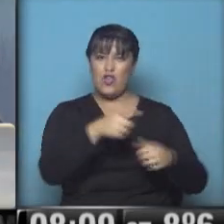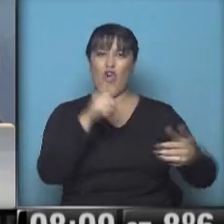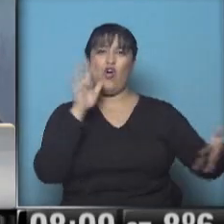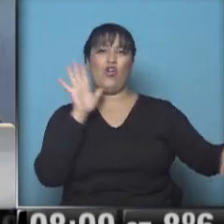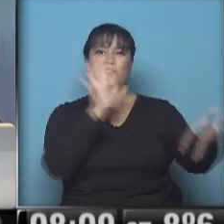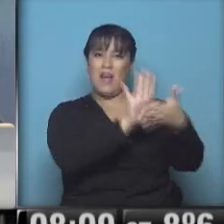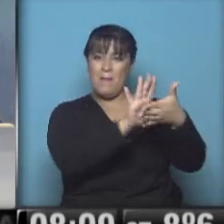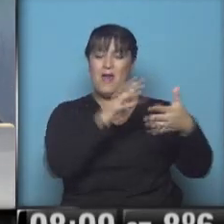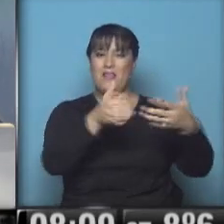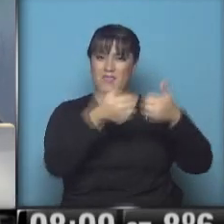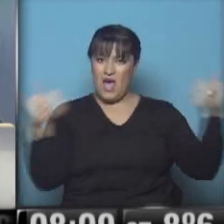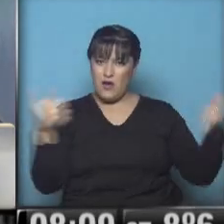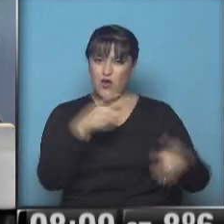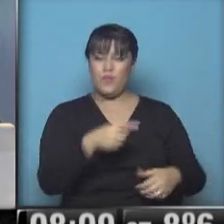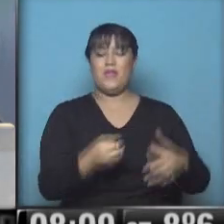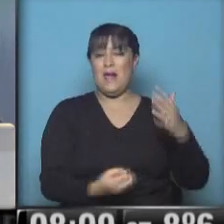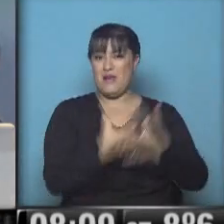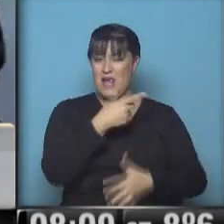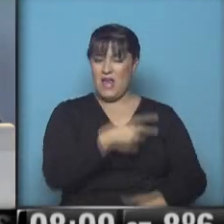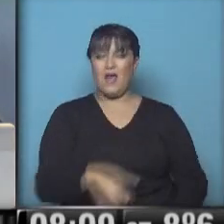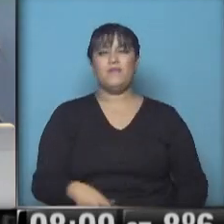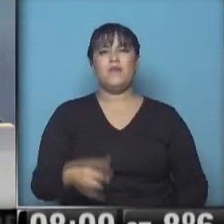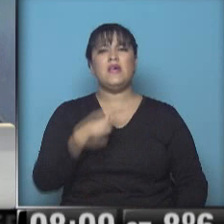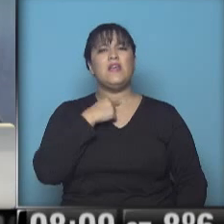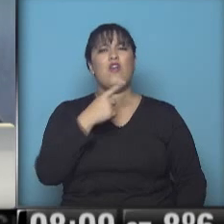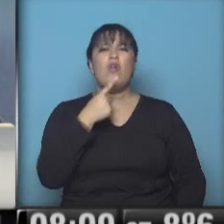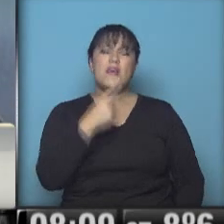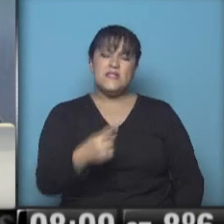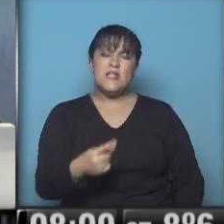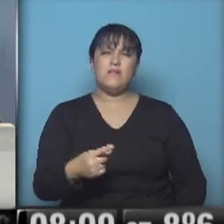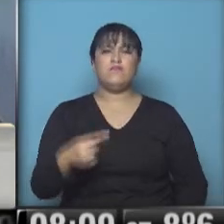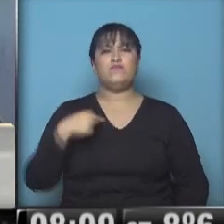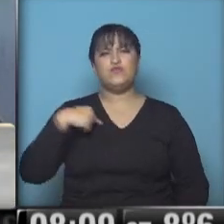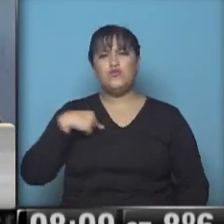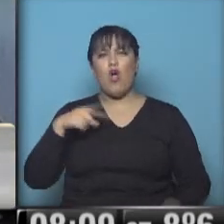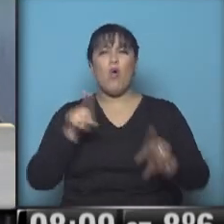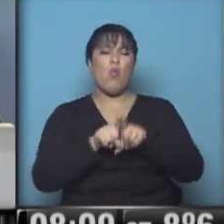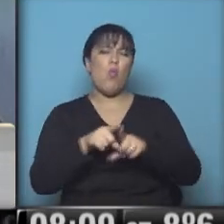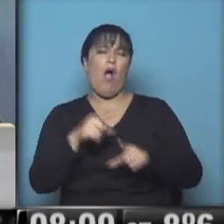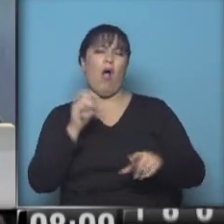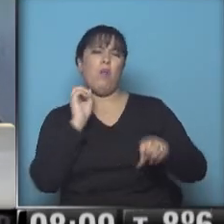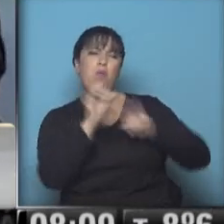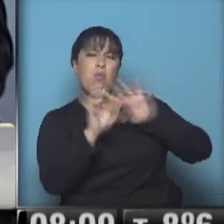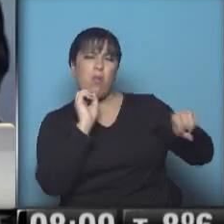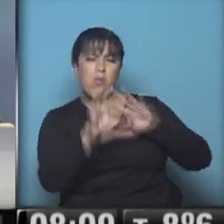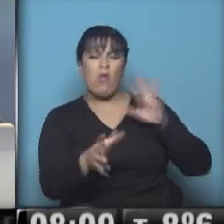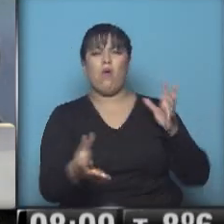del diario quiero transmitir que no voy a entrar en esa lógica confrontativa irracional